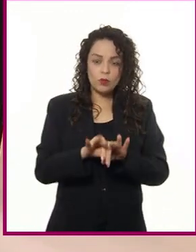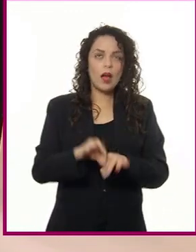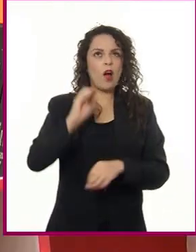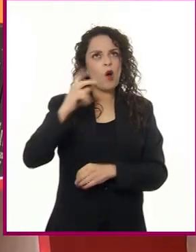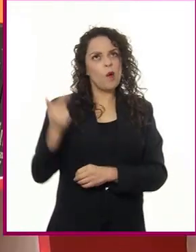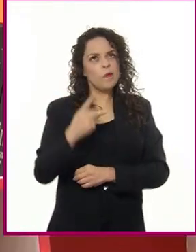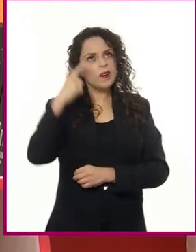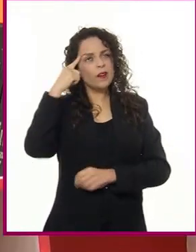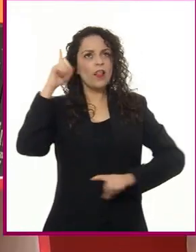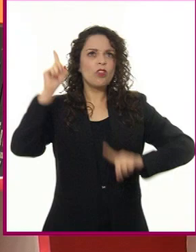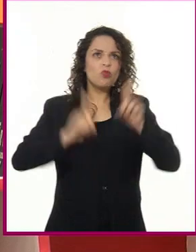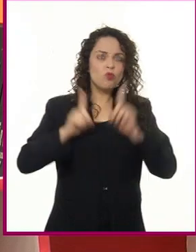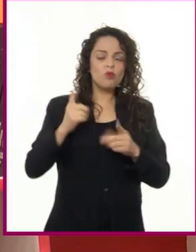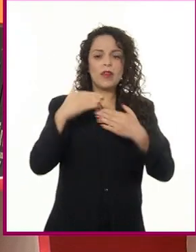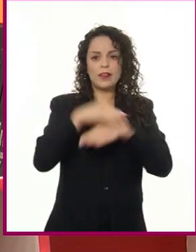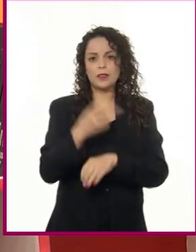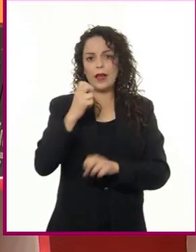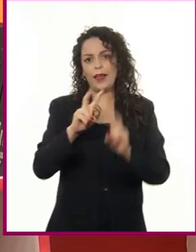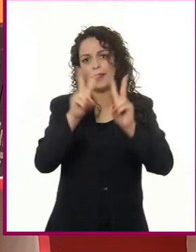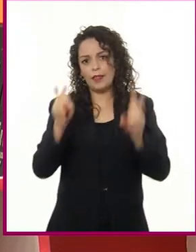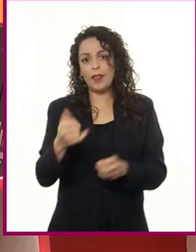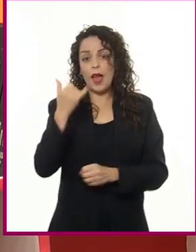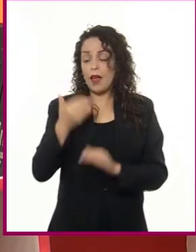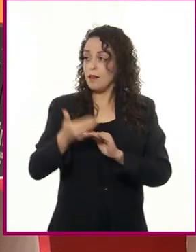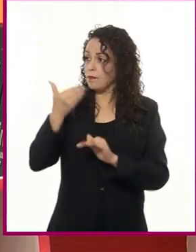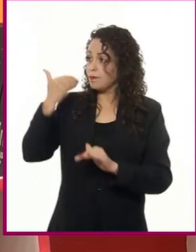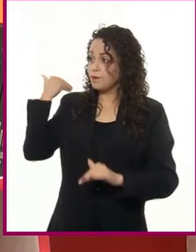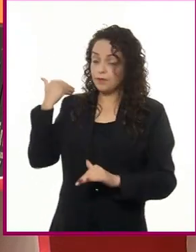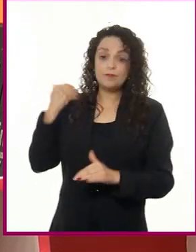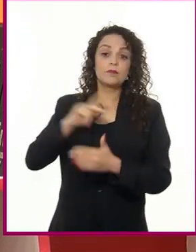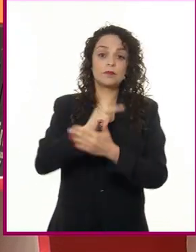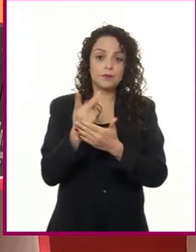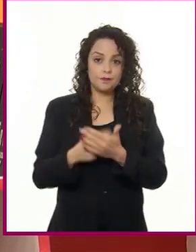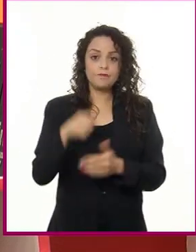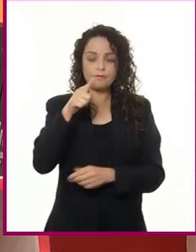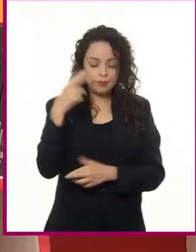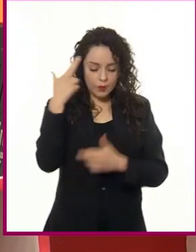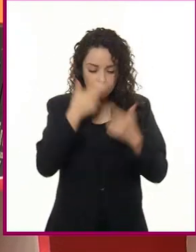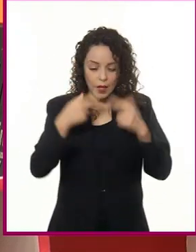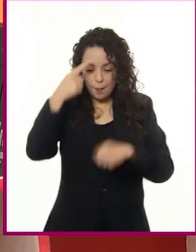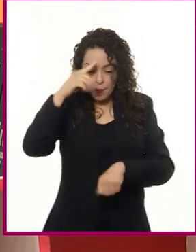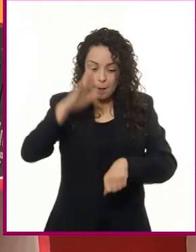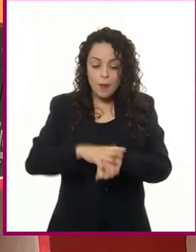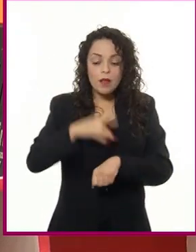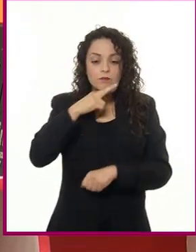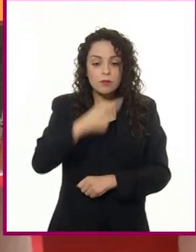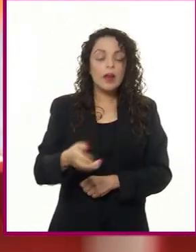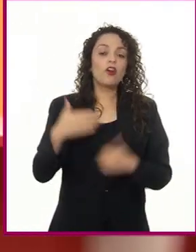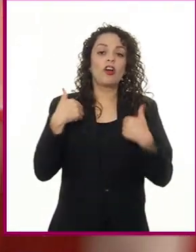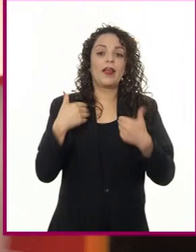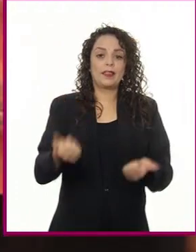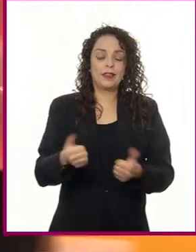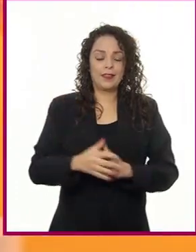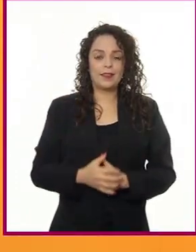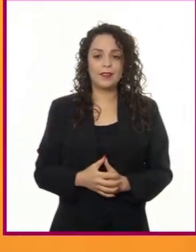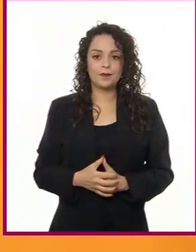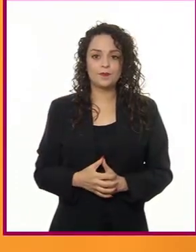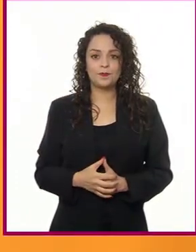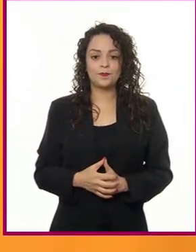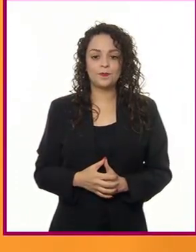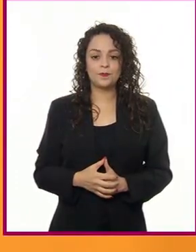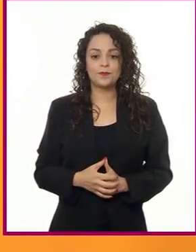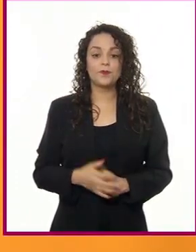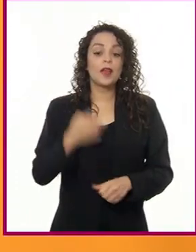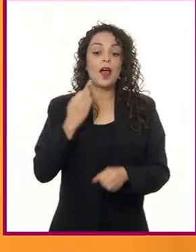partir del tema. También revisen sus notas de las sesiones anteriores para que puedan comprender mejor las ideas planteadas. Es momento